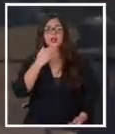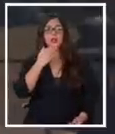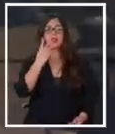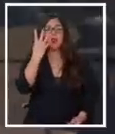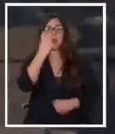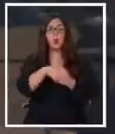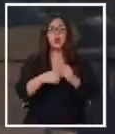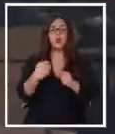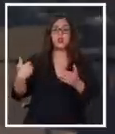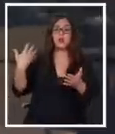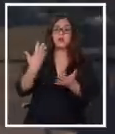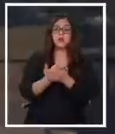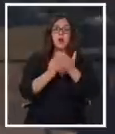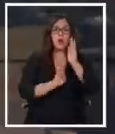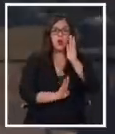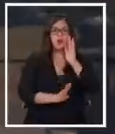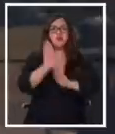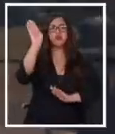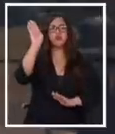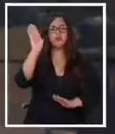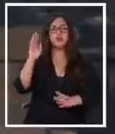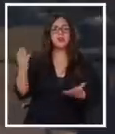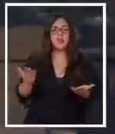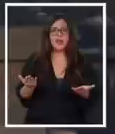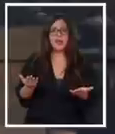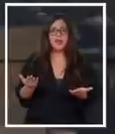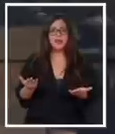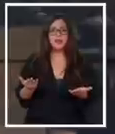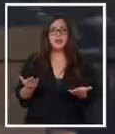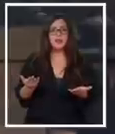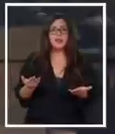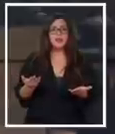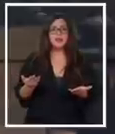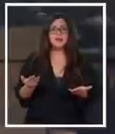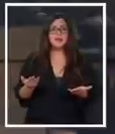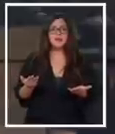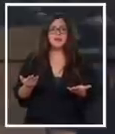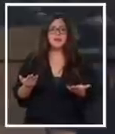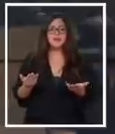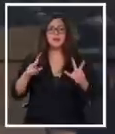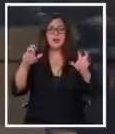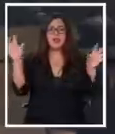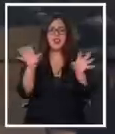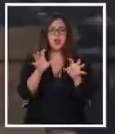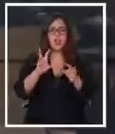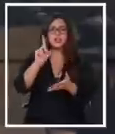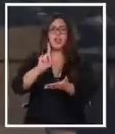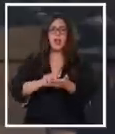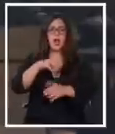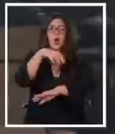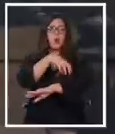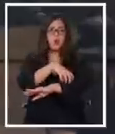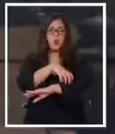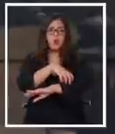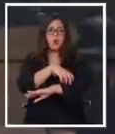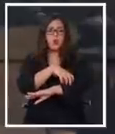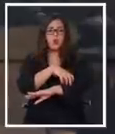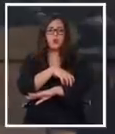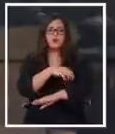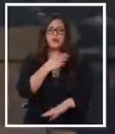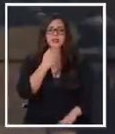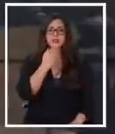últimos cuatro años en donde se cuadruplicaron los las acciones violentas en la zona además